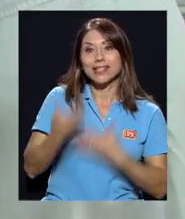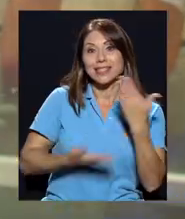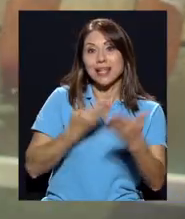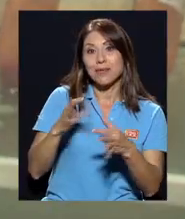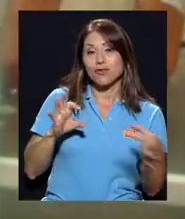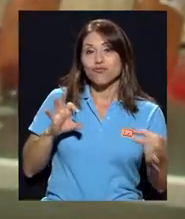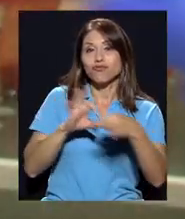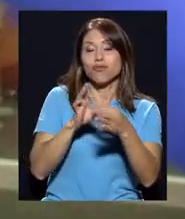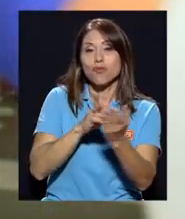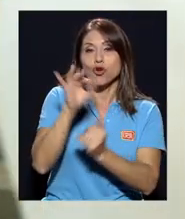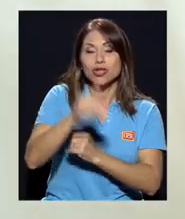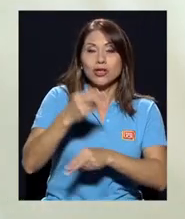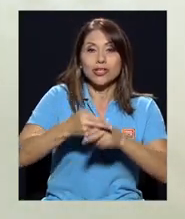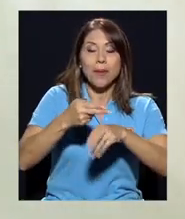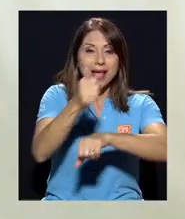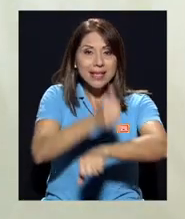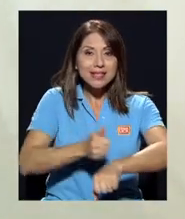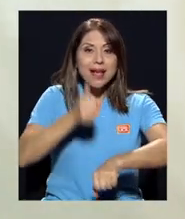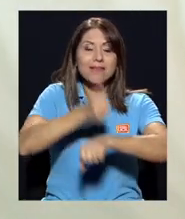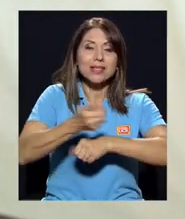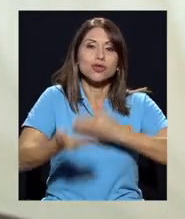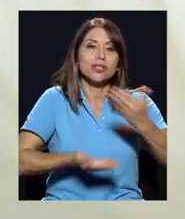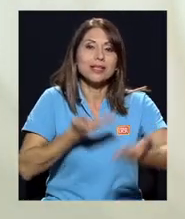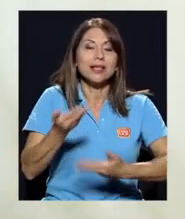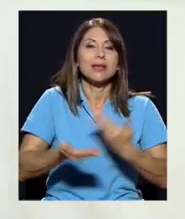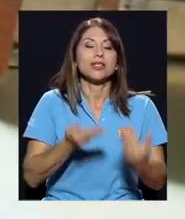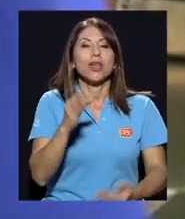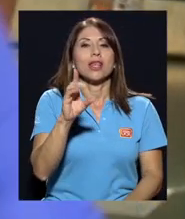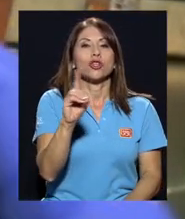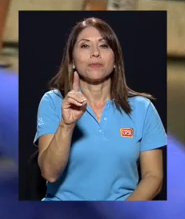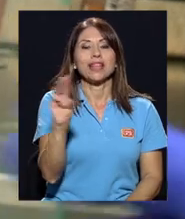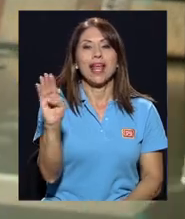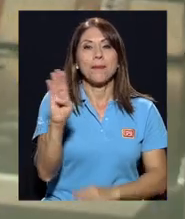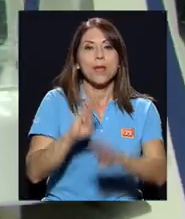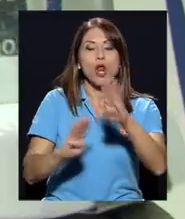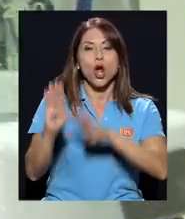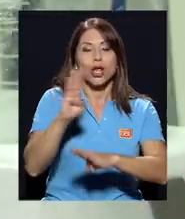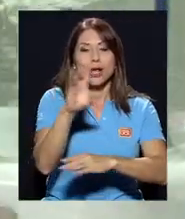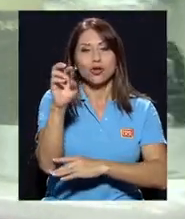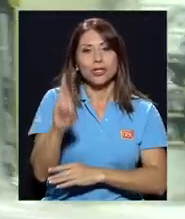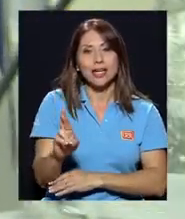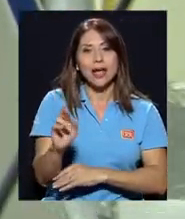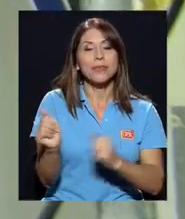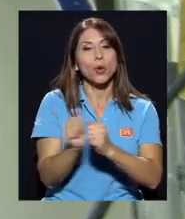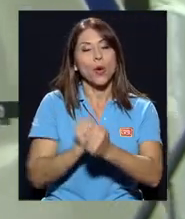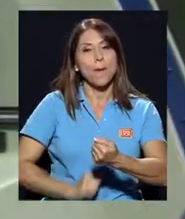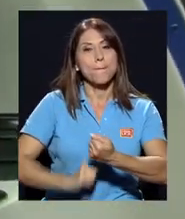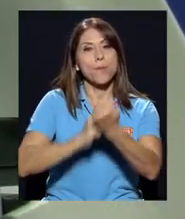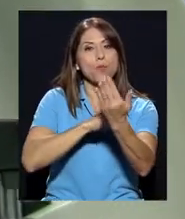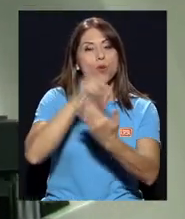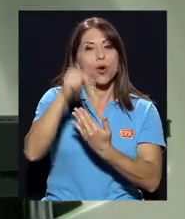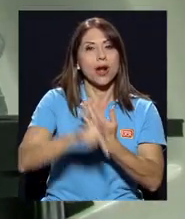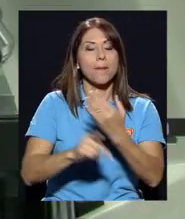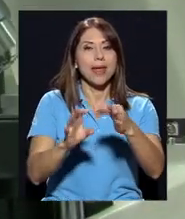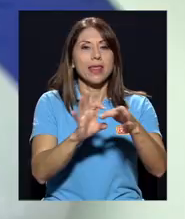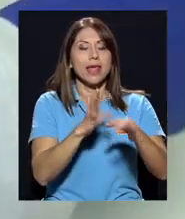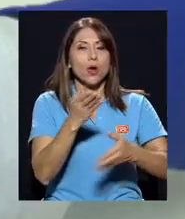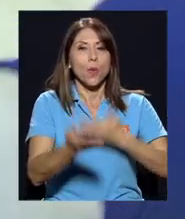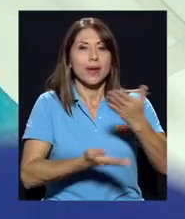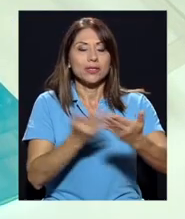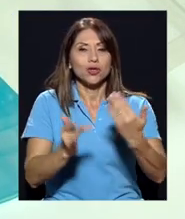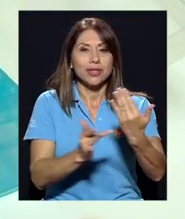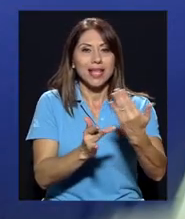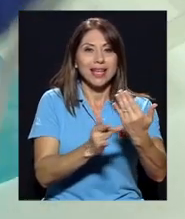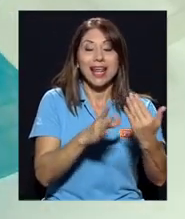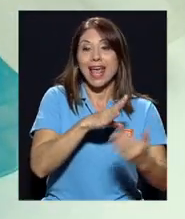proyecto Establecimiento de un Servicio de Dosimetría Biológica en Costa Rica, con el apoyo del Programa de Cooperación Técnica y